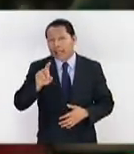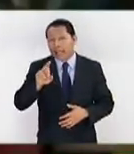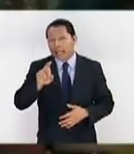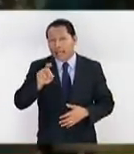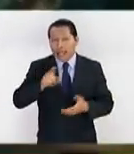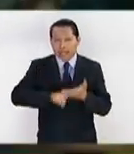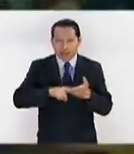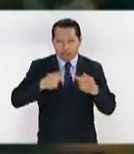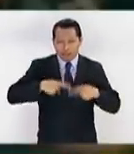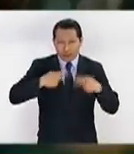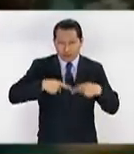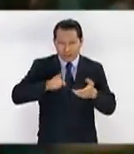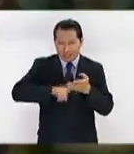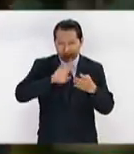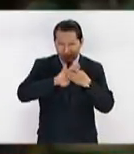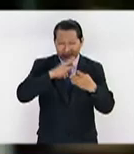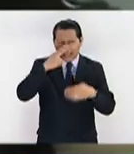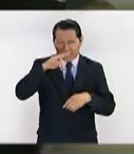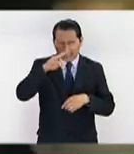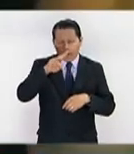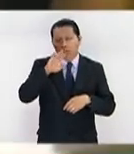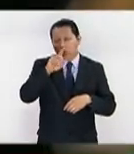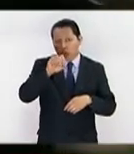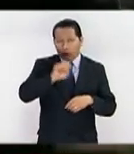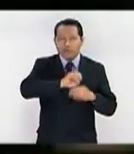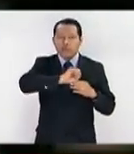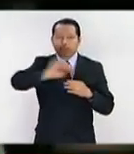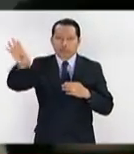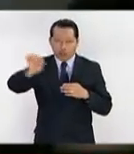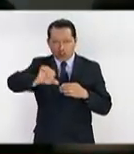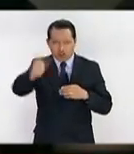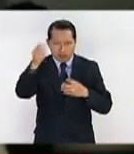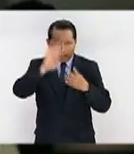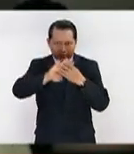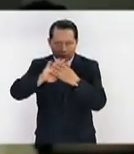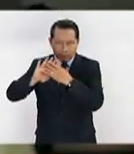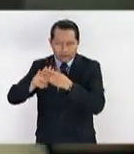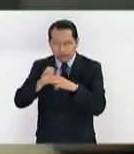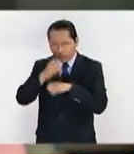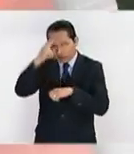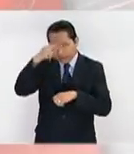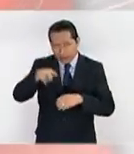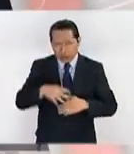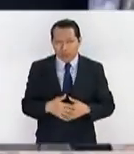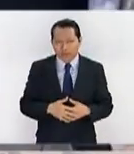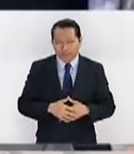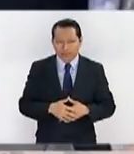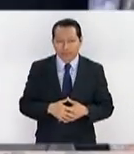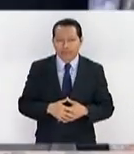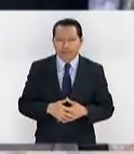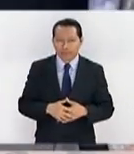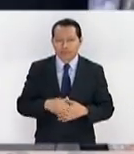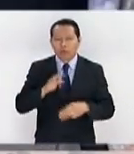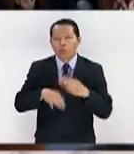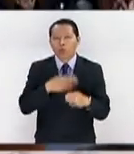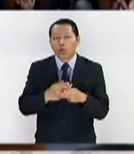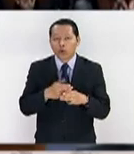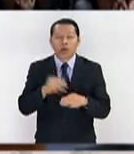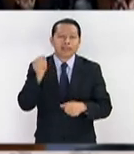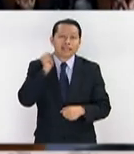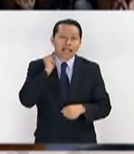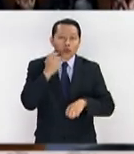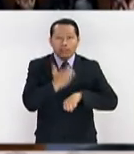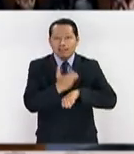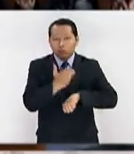internos del penal Nesa Bordo fueron trasladados a otras prisiones del Estado de México. En el mundo, senadores